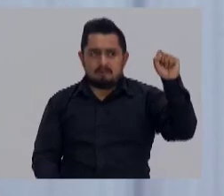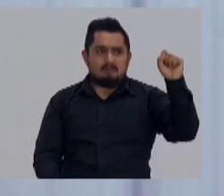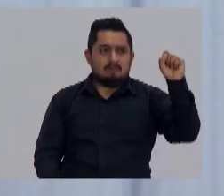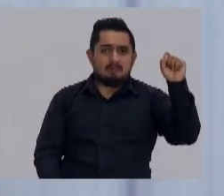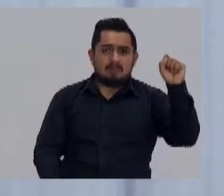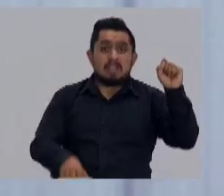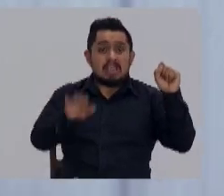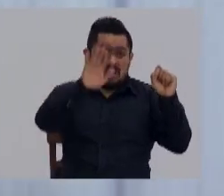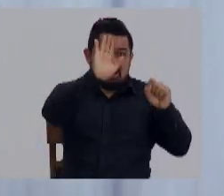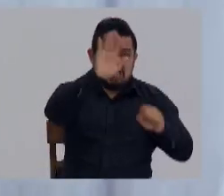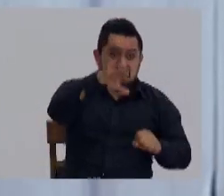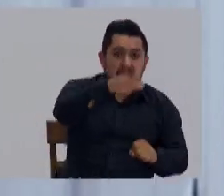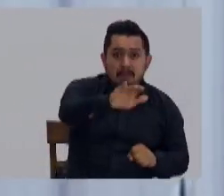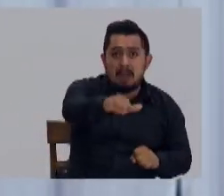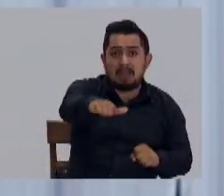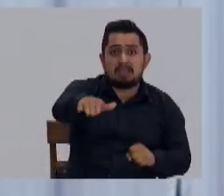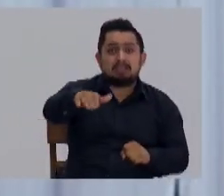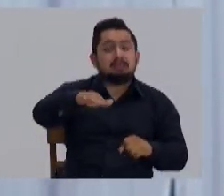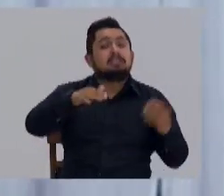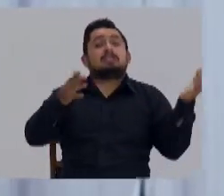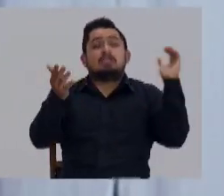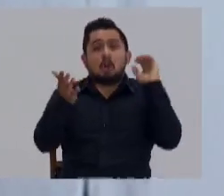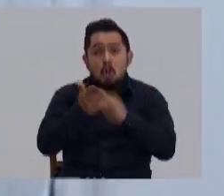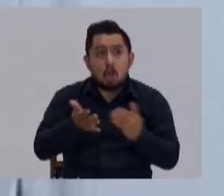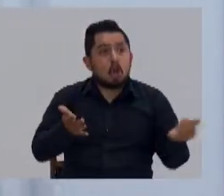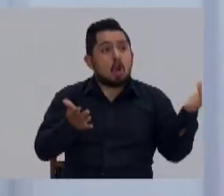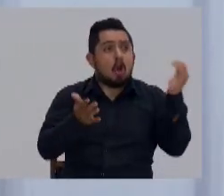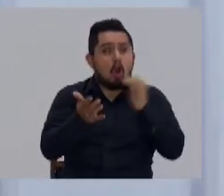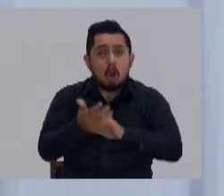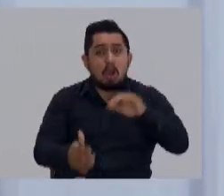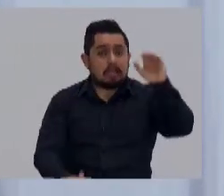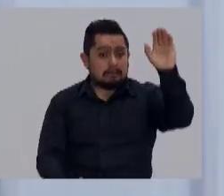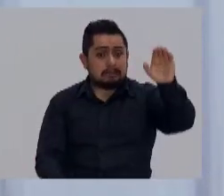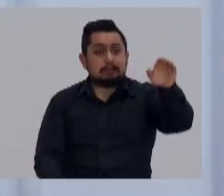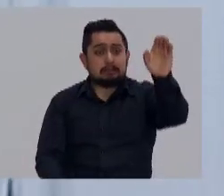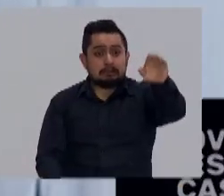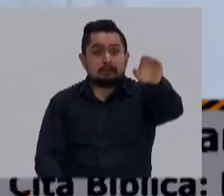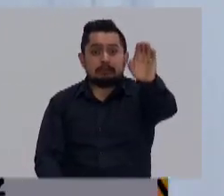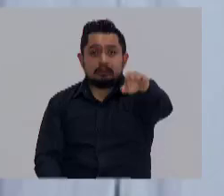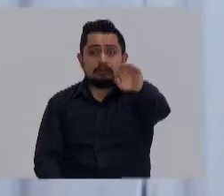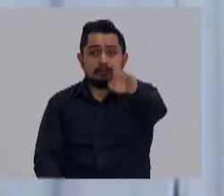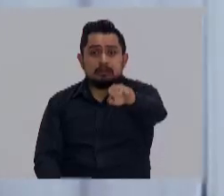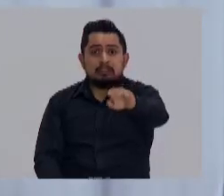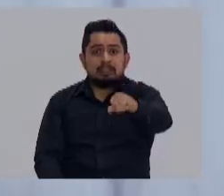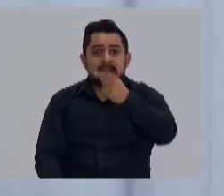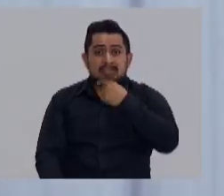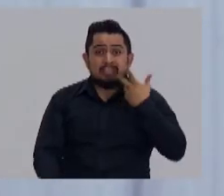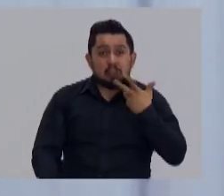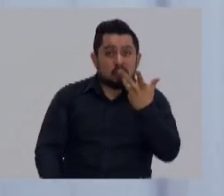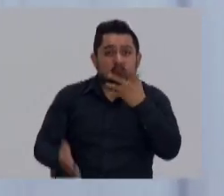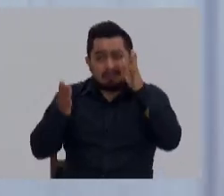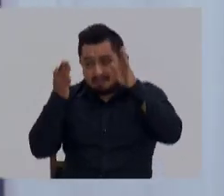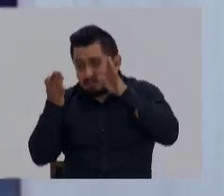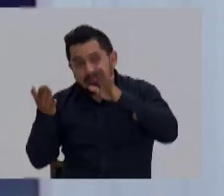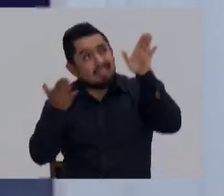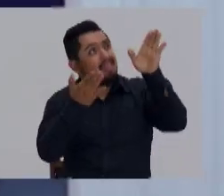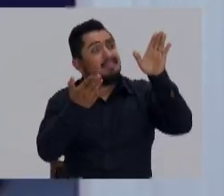Dios llama, llama, llama. Y no le queremos hacer